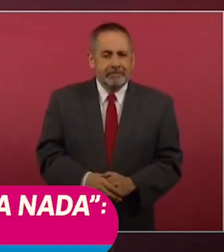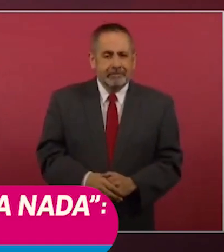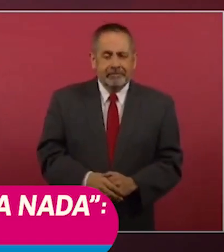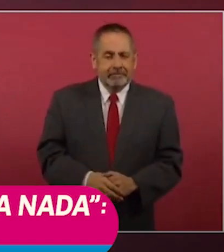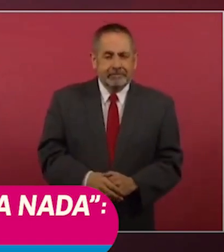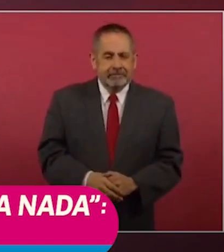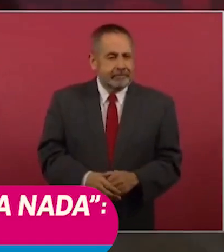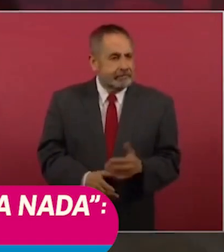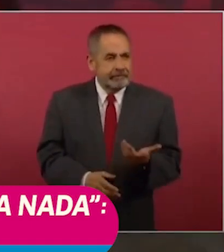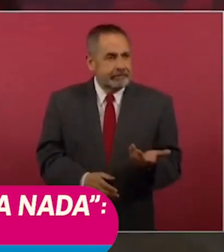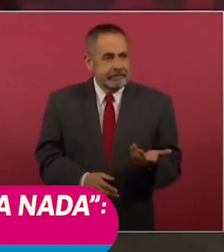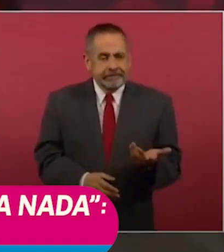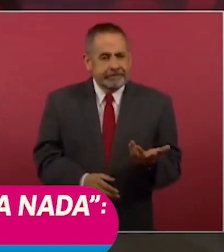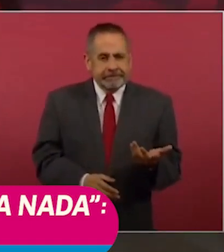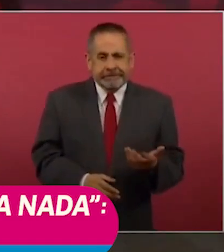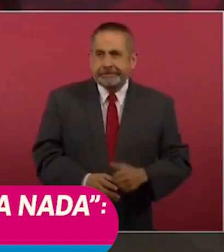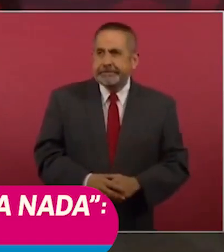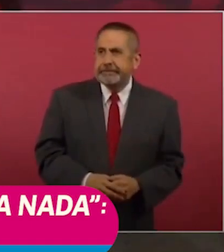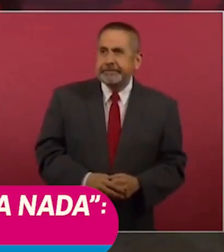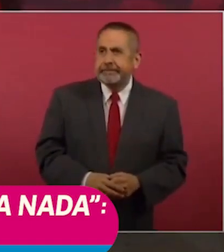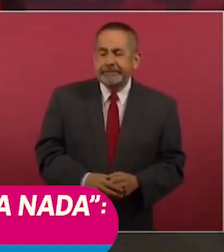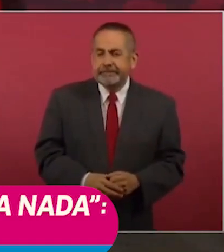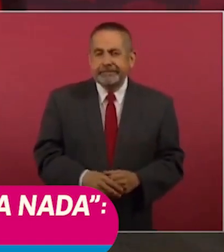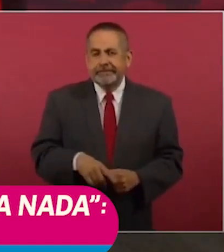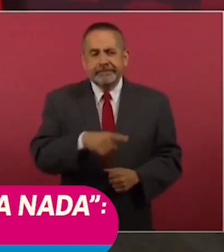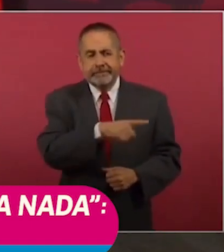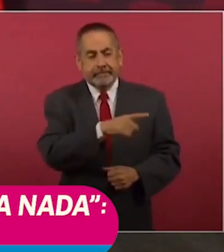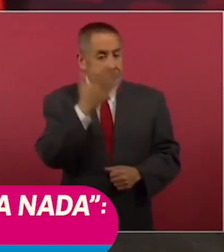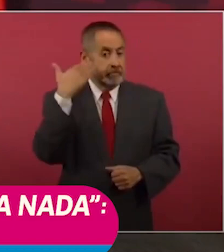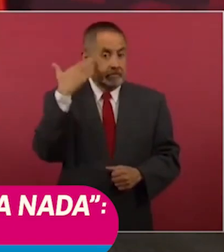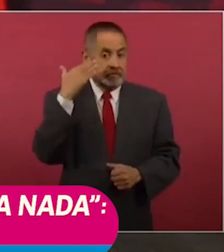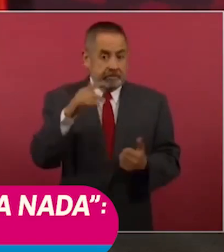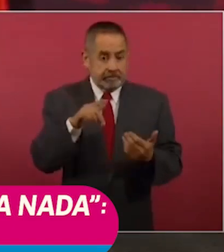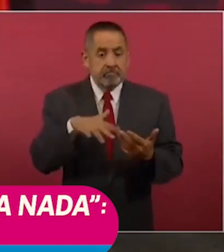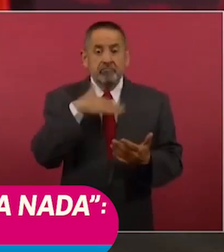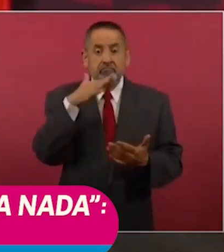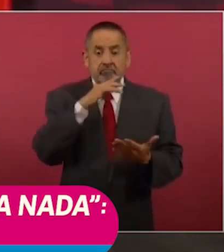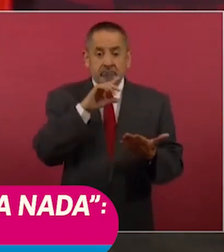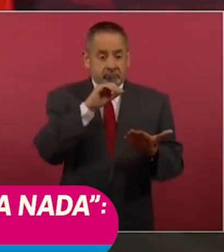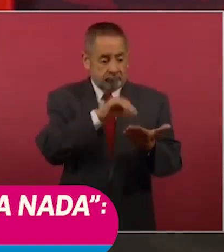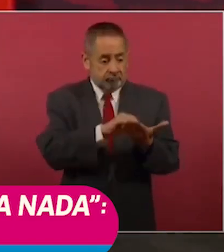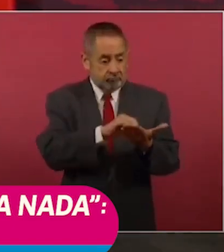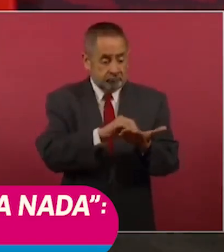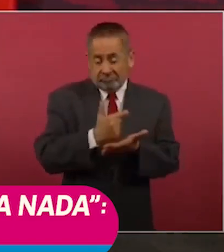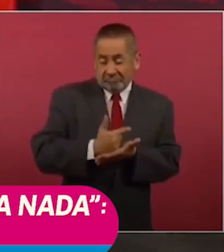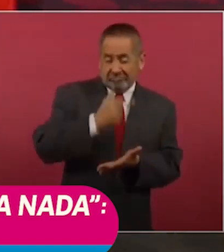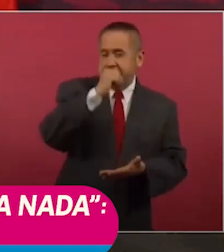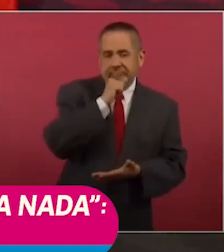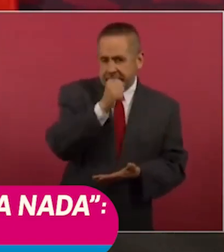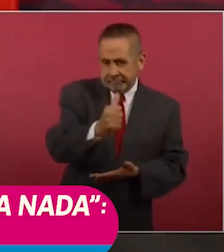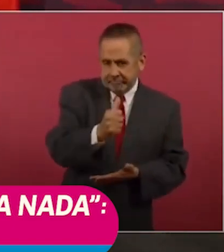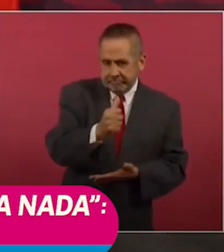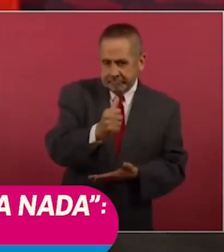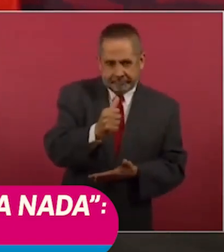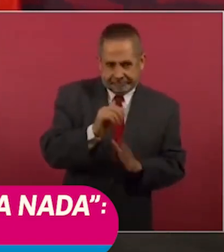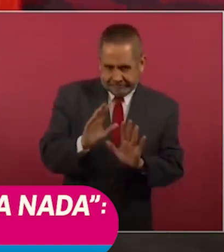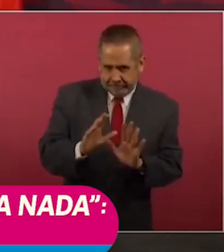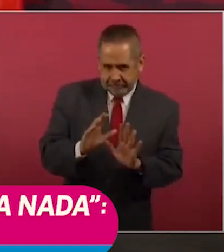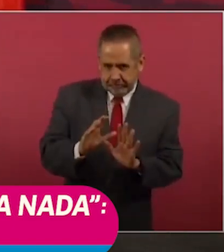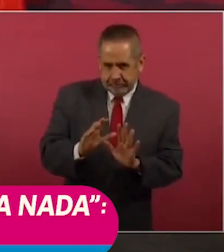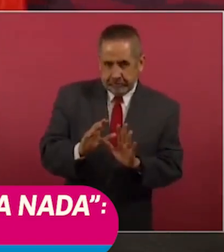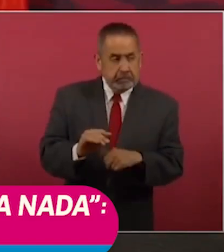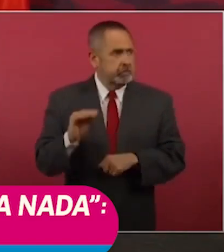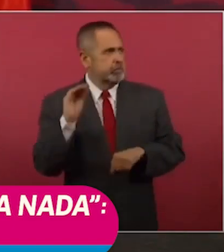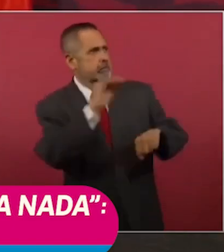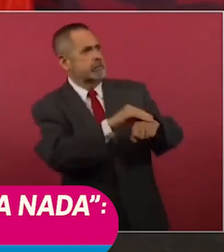Y no era la corrupción delito grave, y sin embargo crearon los organismos